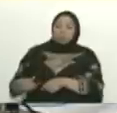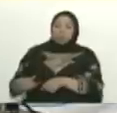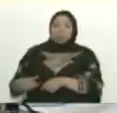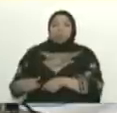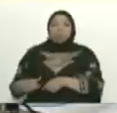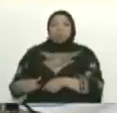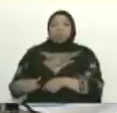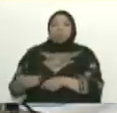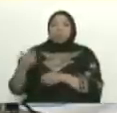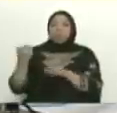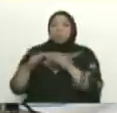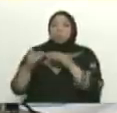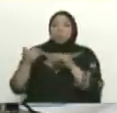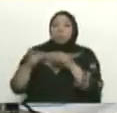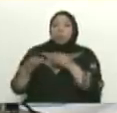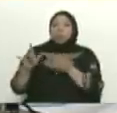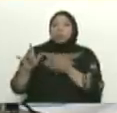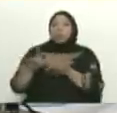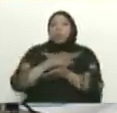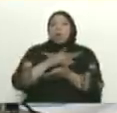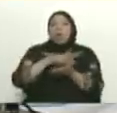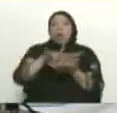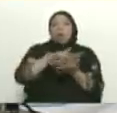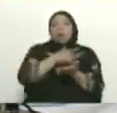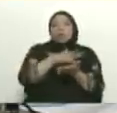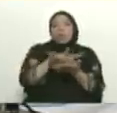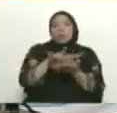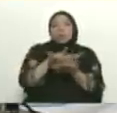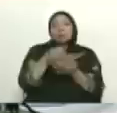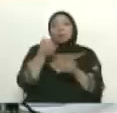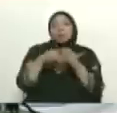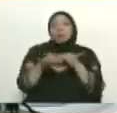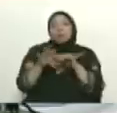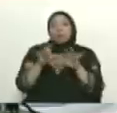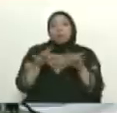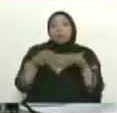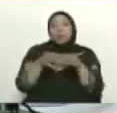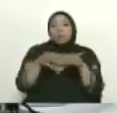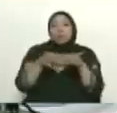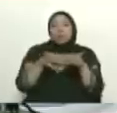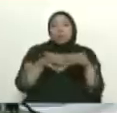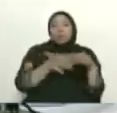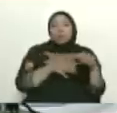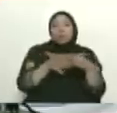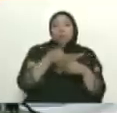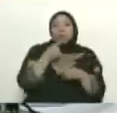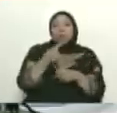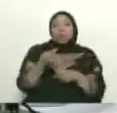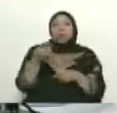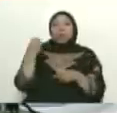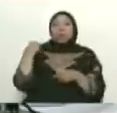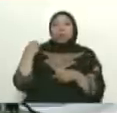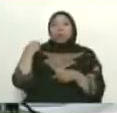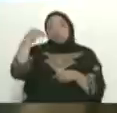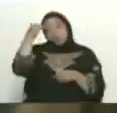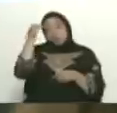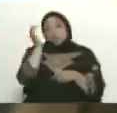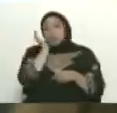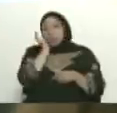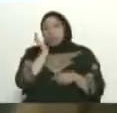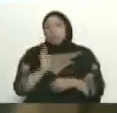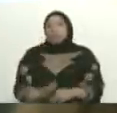revelen todos esos mensajes de WhatsApp, de todos esos secretarios generales de esos partidos, y lo que le decían a Tibisay Lucena,